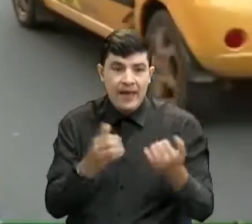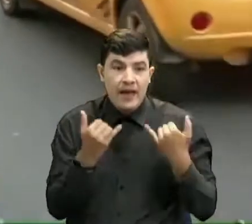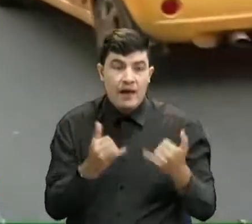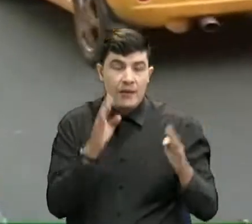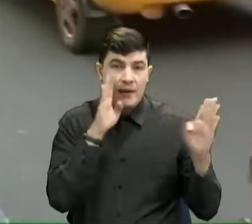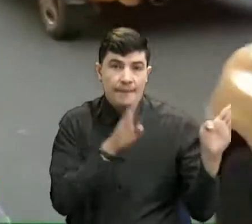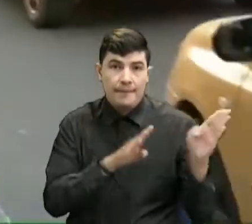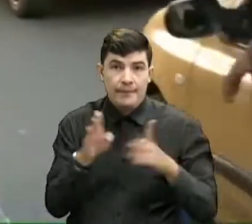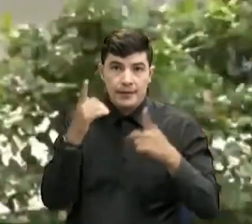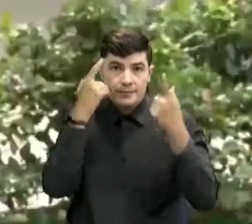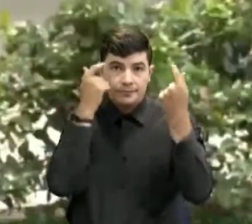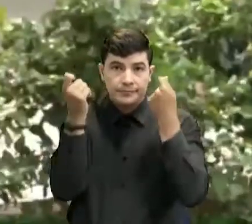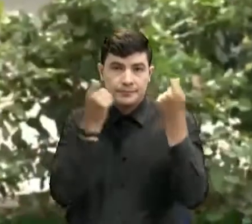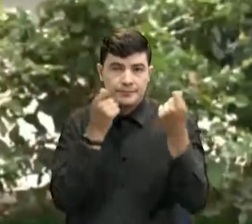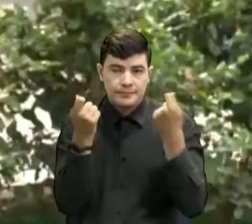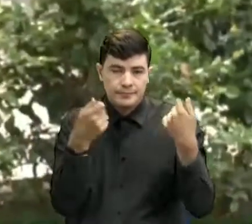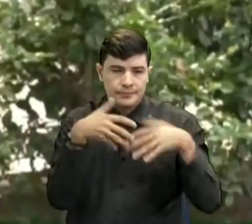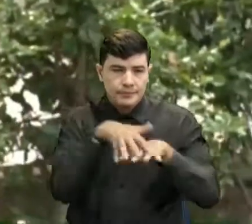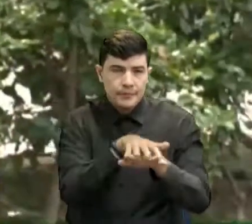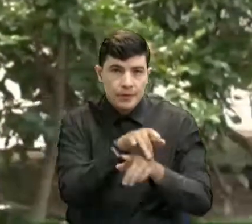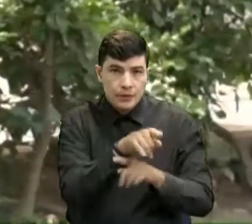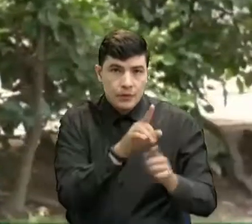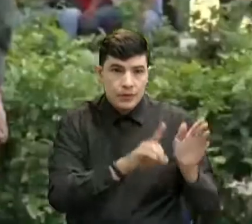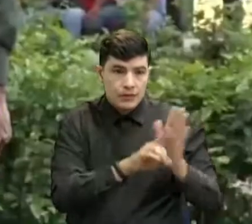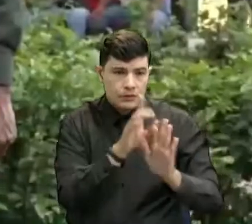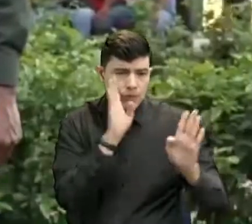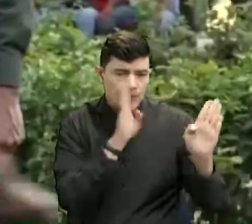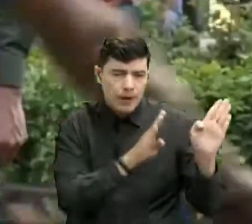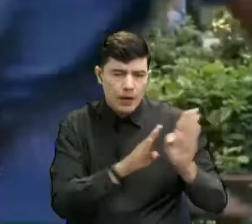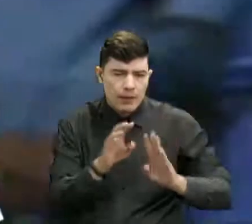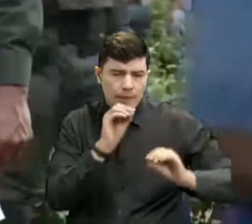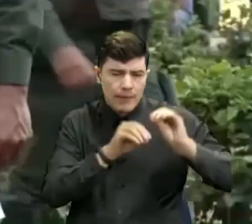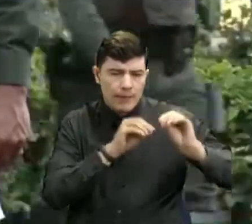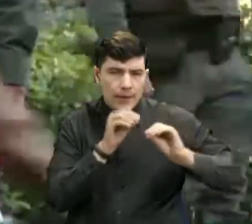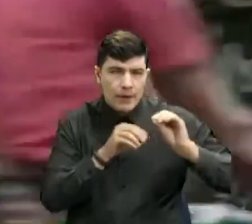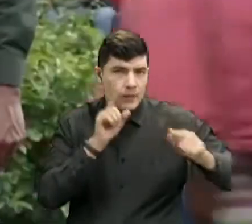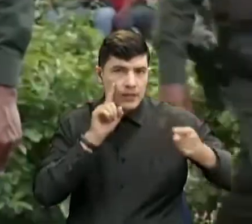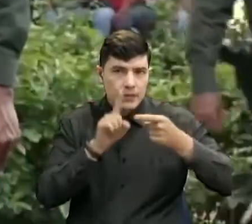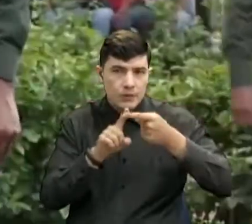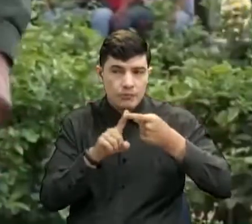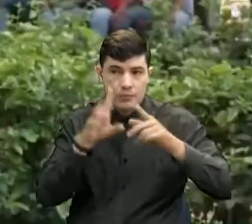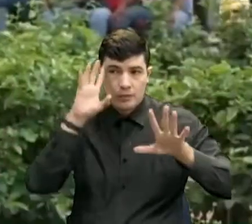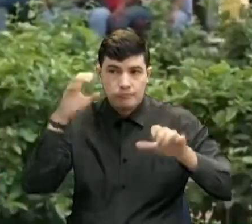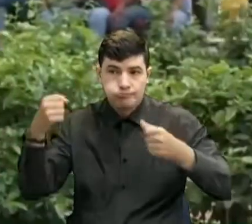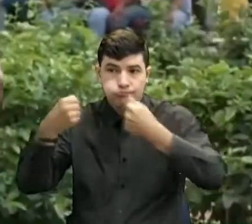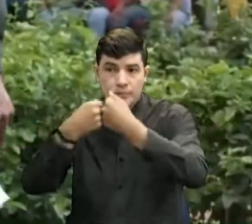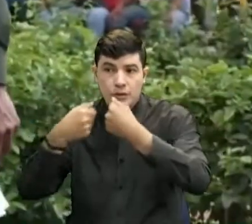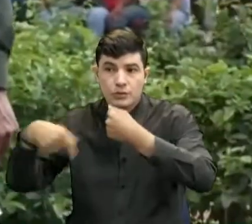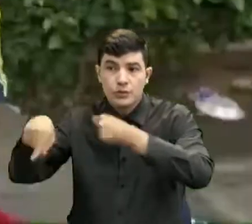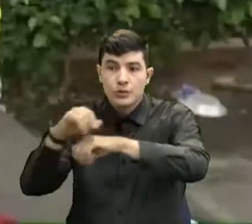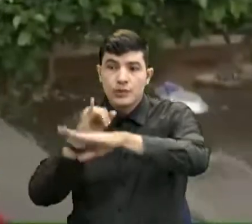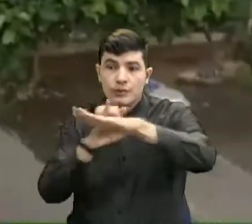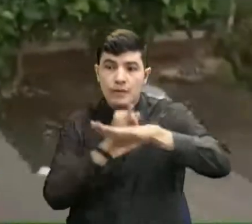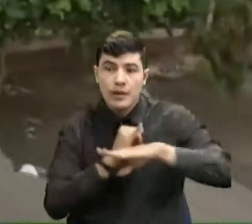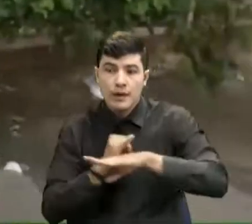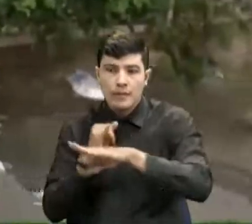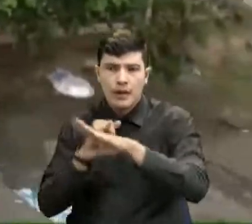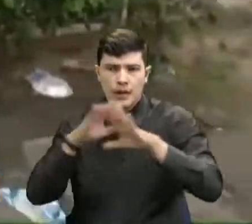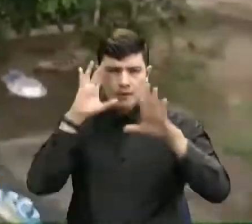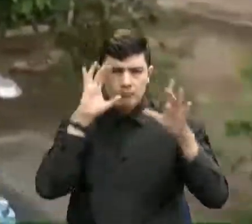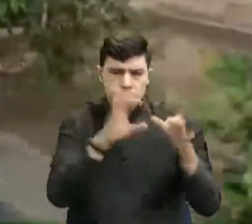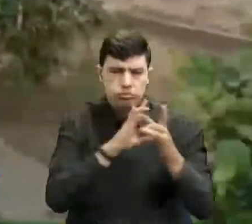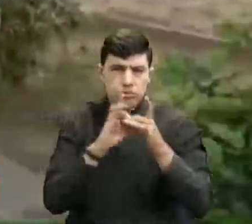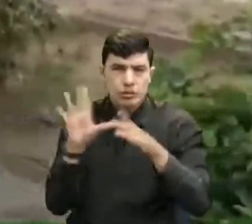plan estratégico integral desarrollado por las autoridades, buscarán articular con las demás instituciones y llegar con toda la